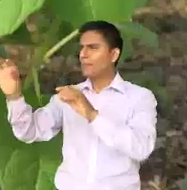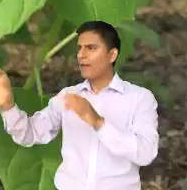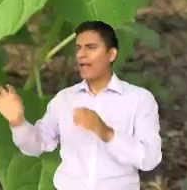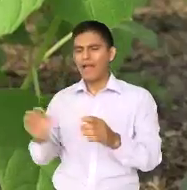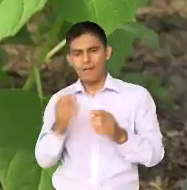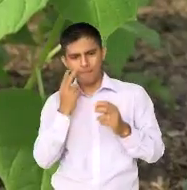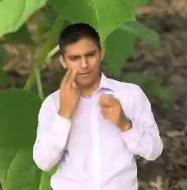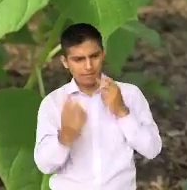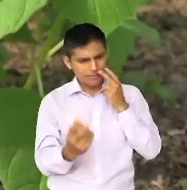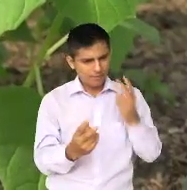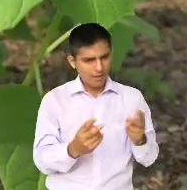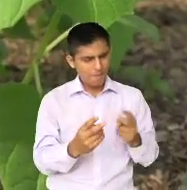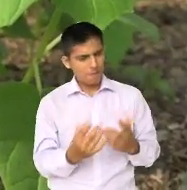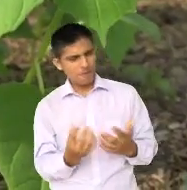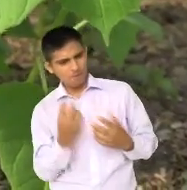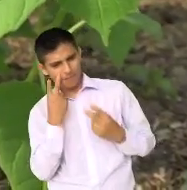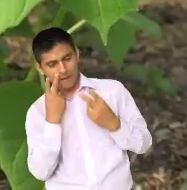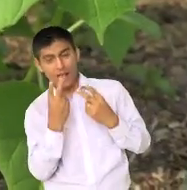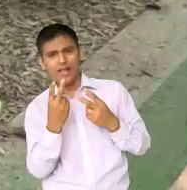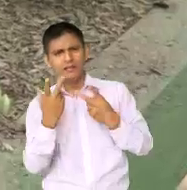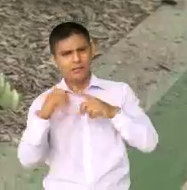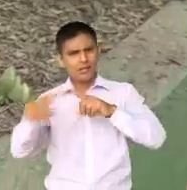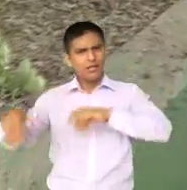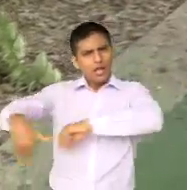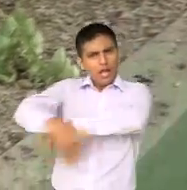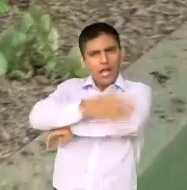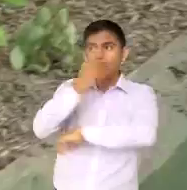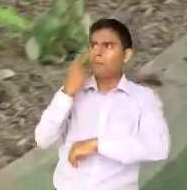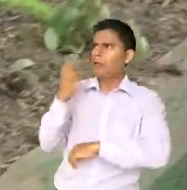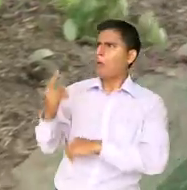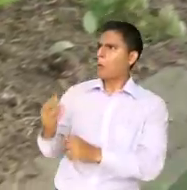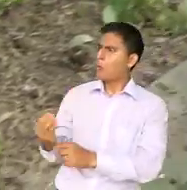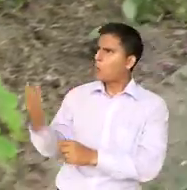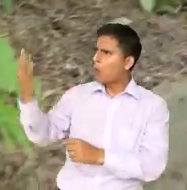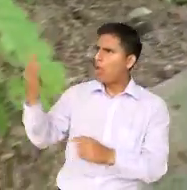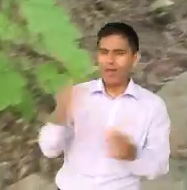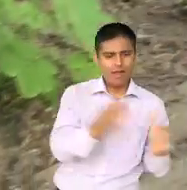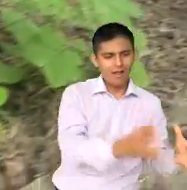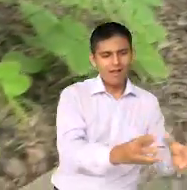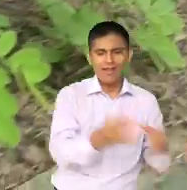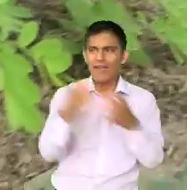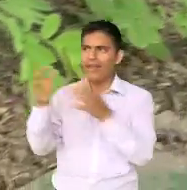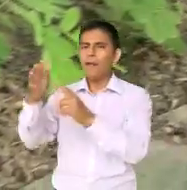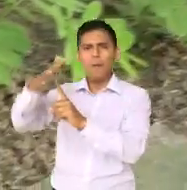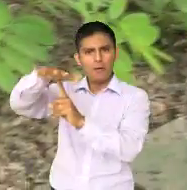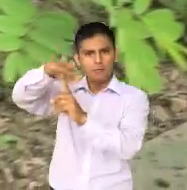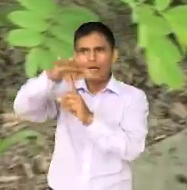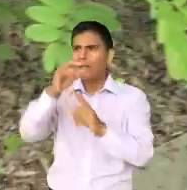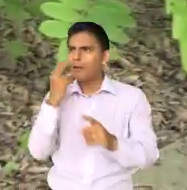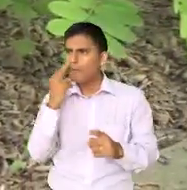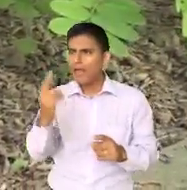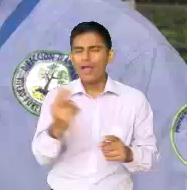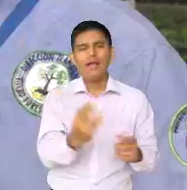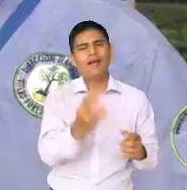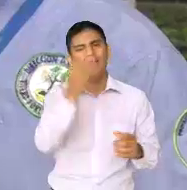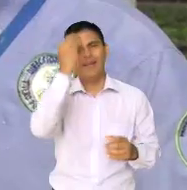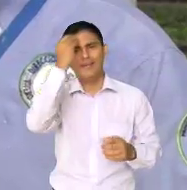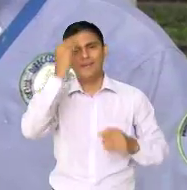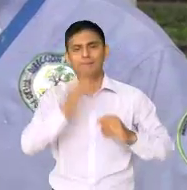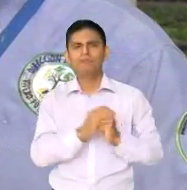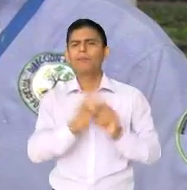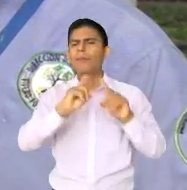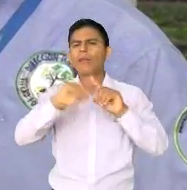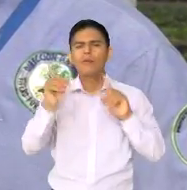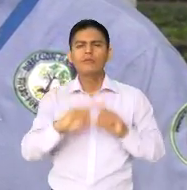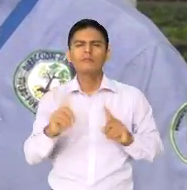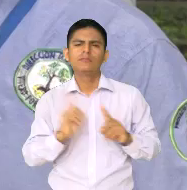que ya se pueden observar tanto en los parterres de las diferentes avenidas de la ciudad al igual que en los parques de la urbe y todo